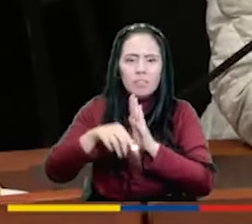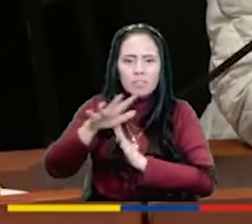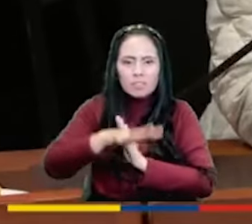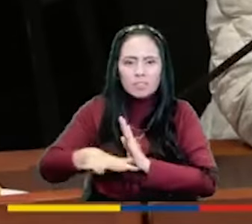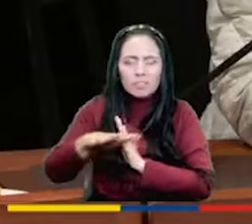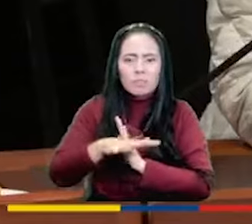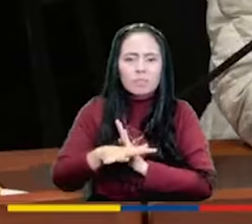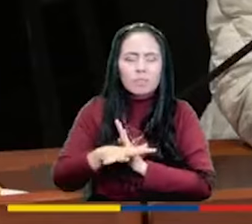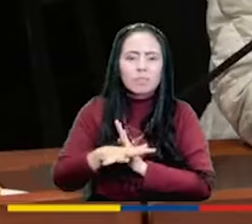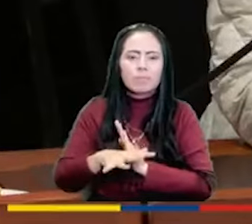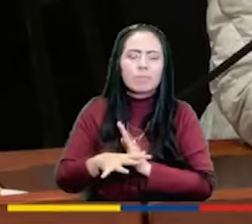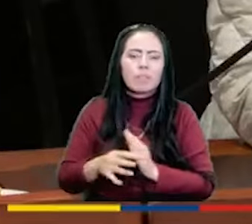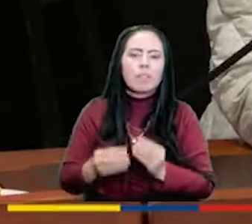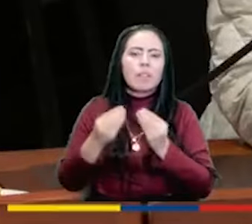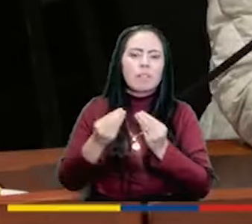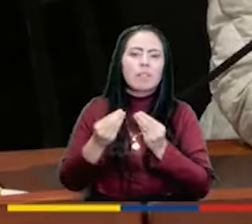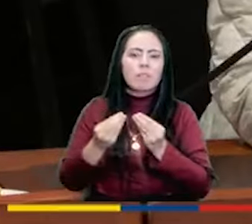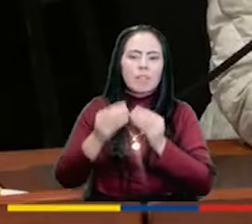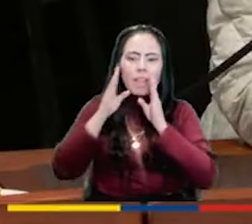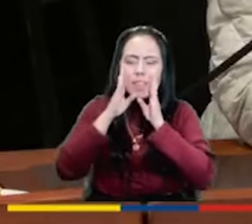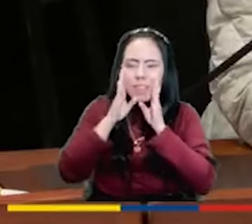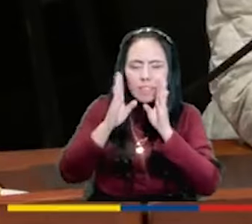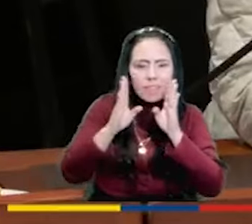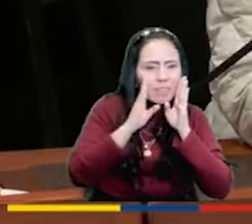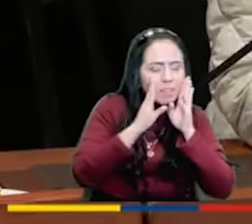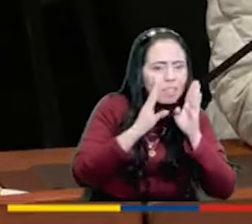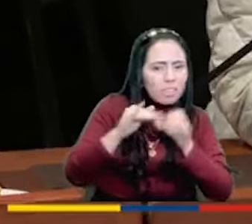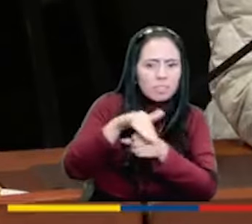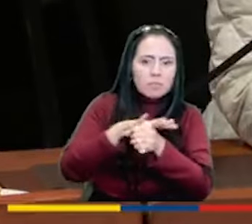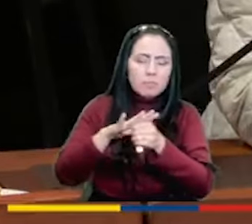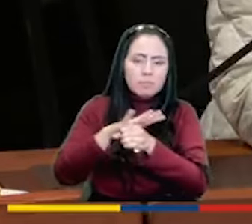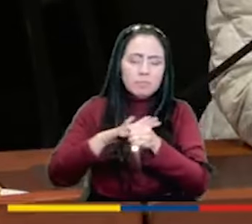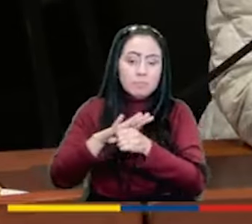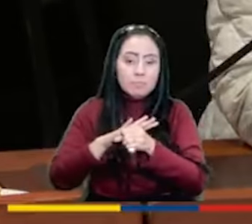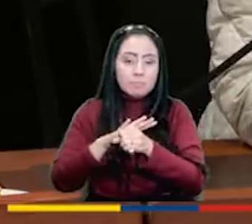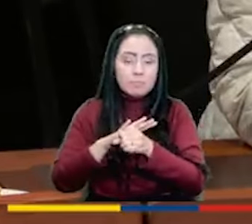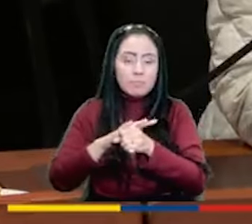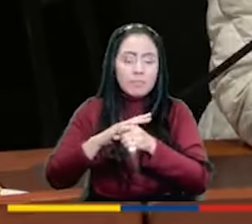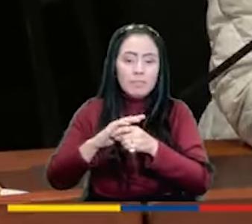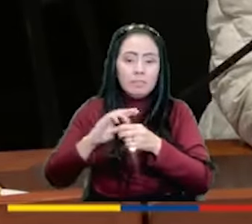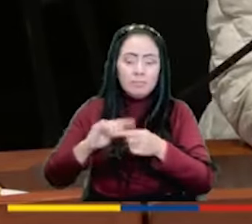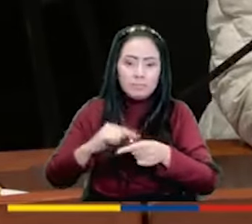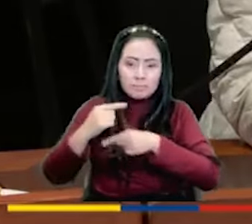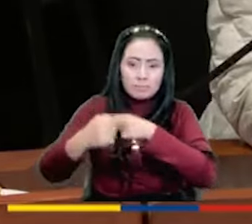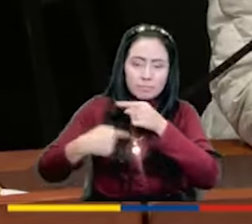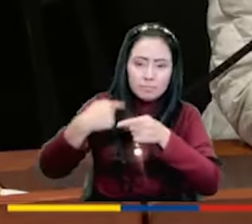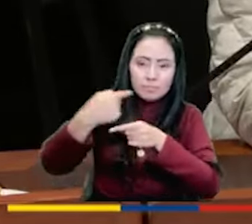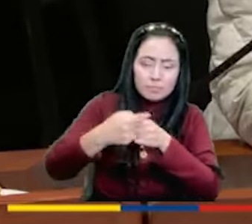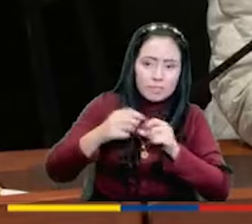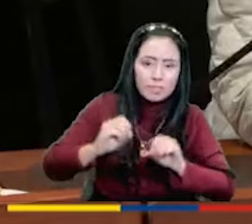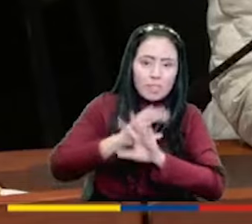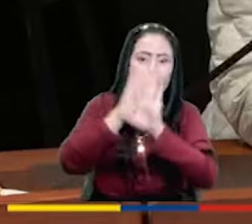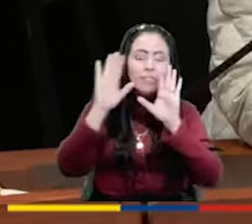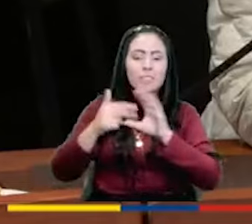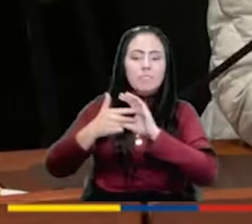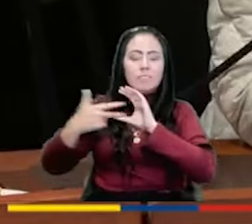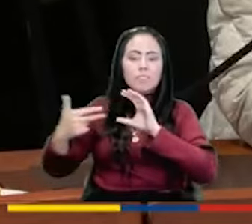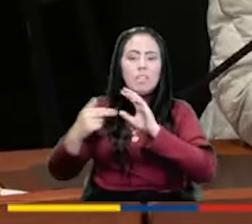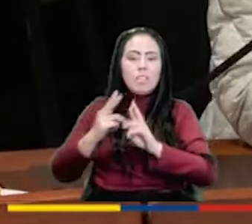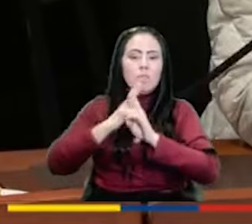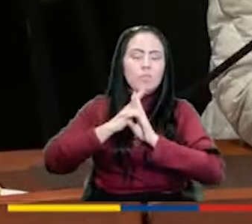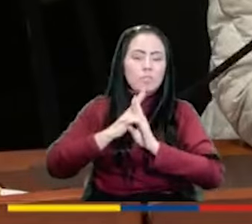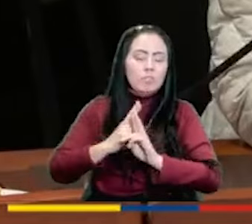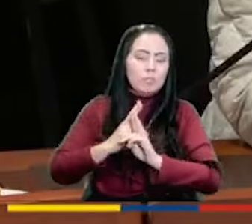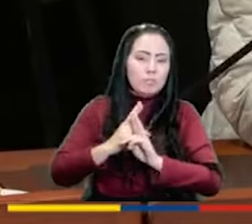presupuesto para atender a la población. Tener un trazador creo que obliga a todas las instituciones a dar respuestas, por